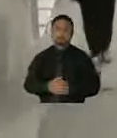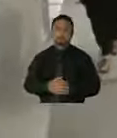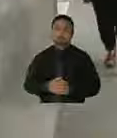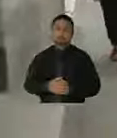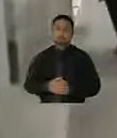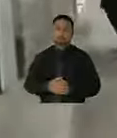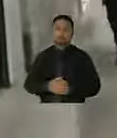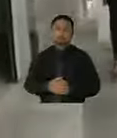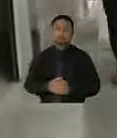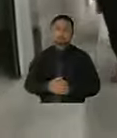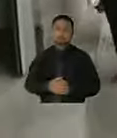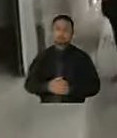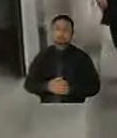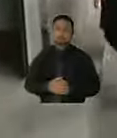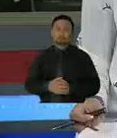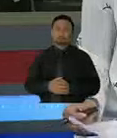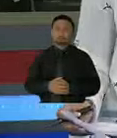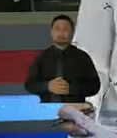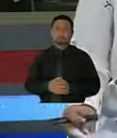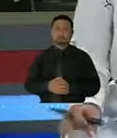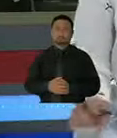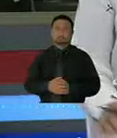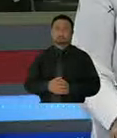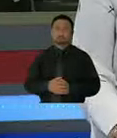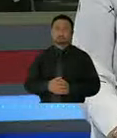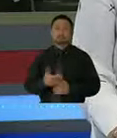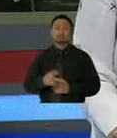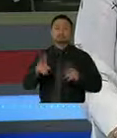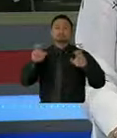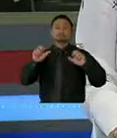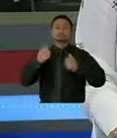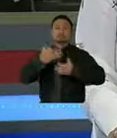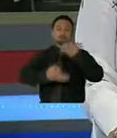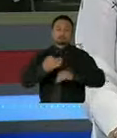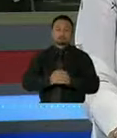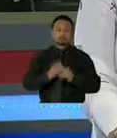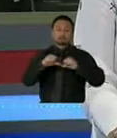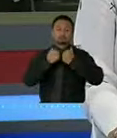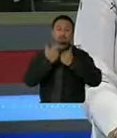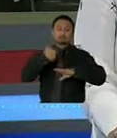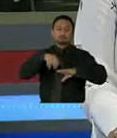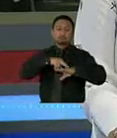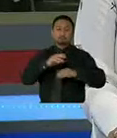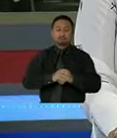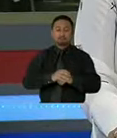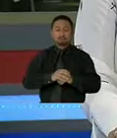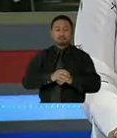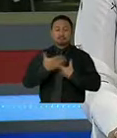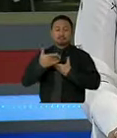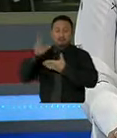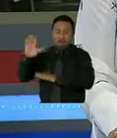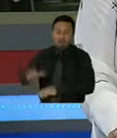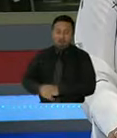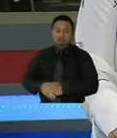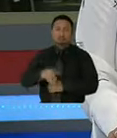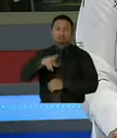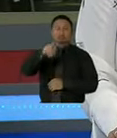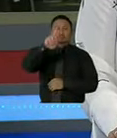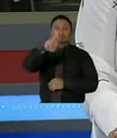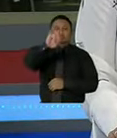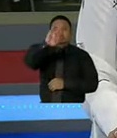Informó Priscila Cadena. En el ámbito legislativo, la Asamblea Nacional posesionó a Patricio Rivera como superintendente de